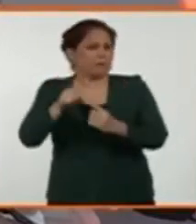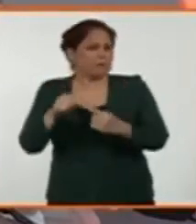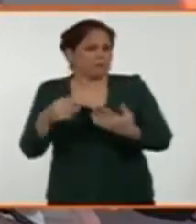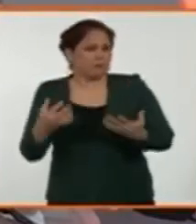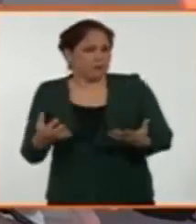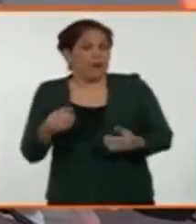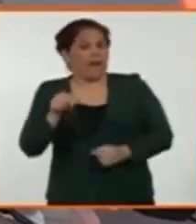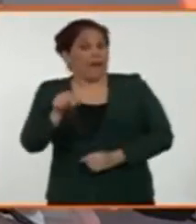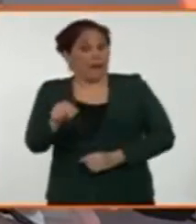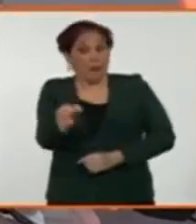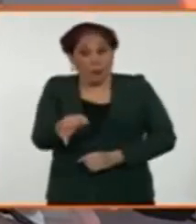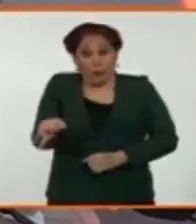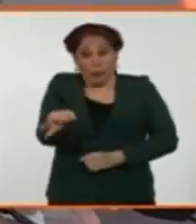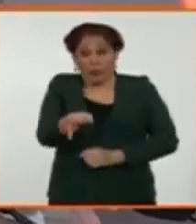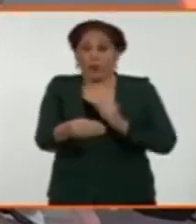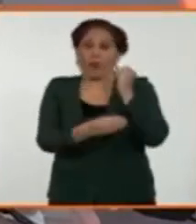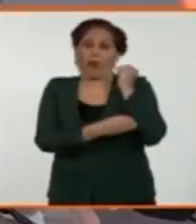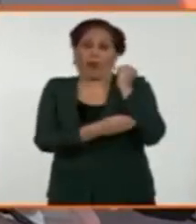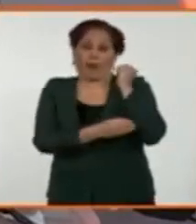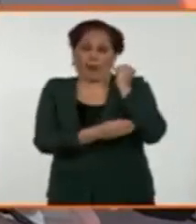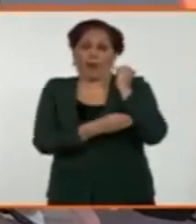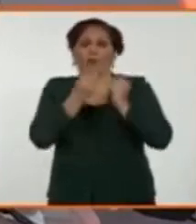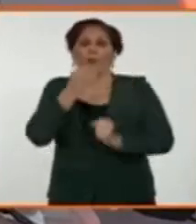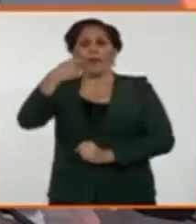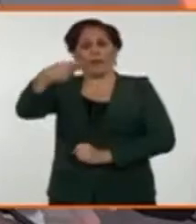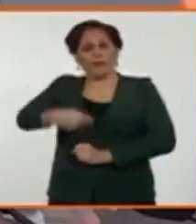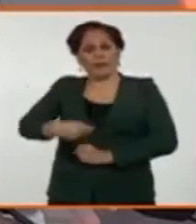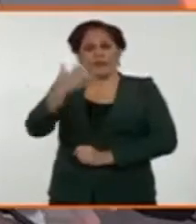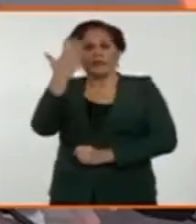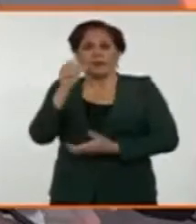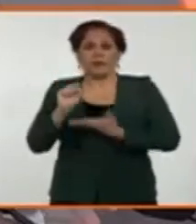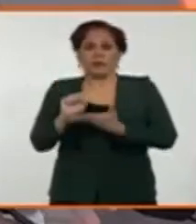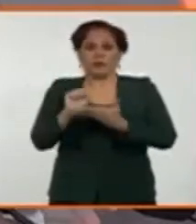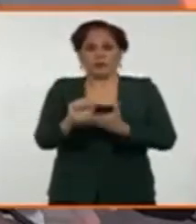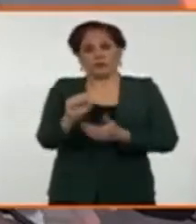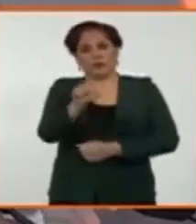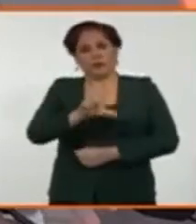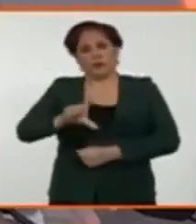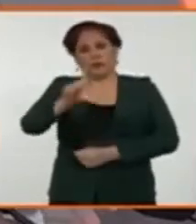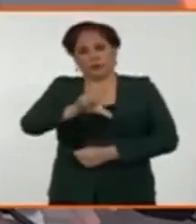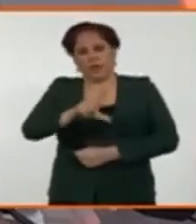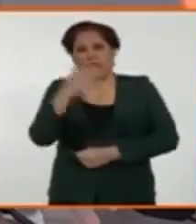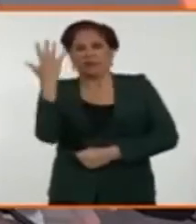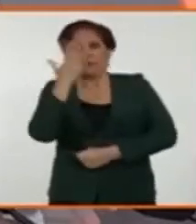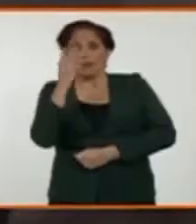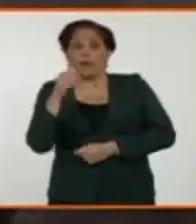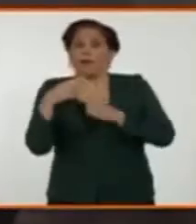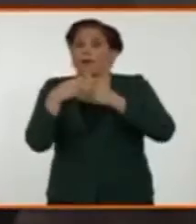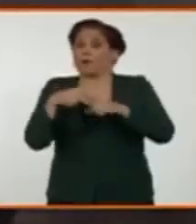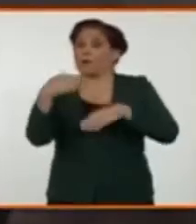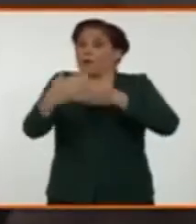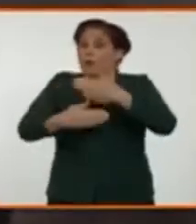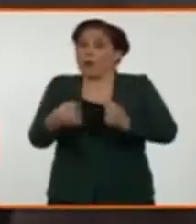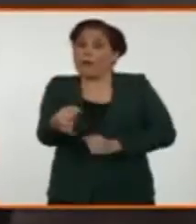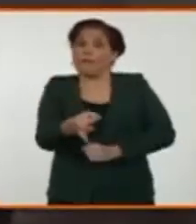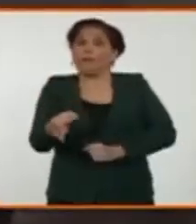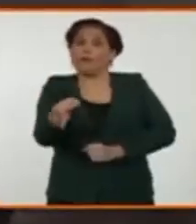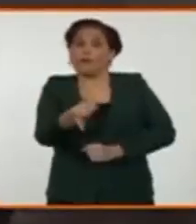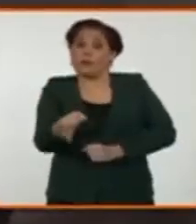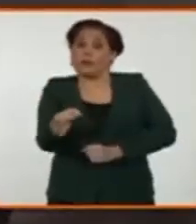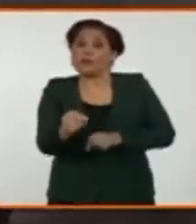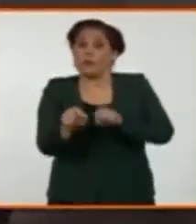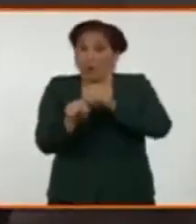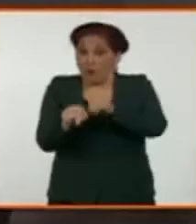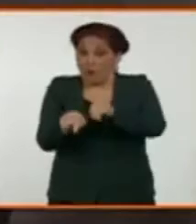lo que te decía es la solución del problema se hace más inmediata acercarla acercar la solución a donde